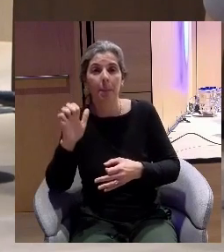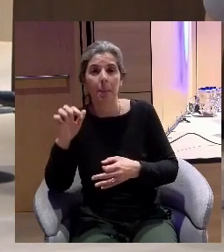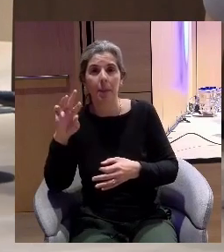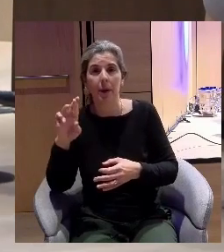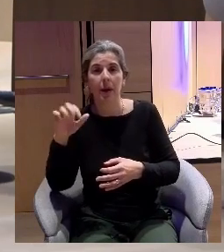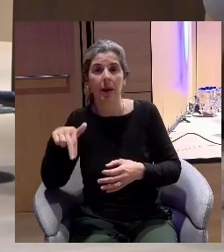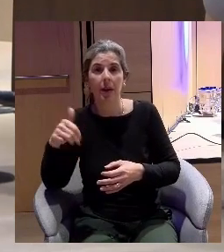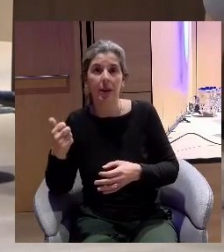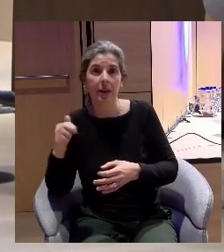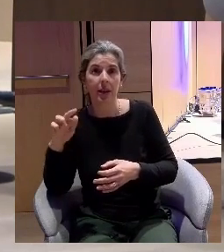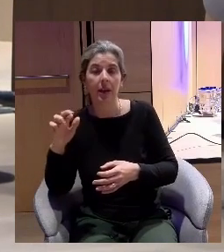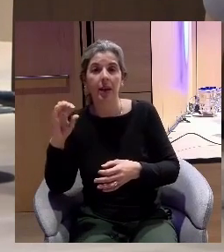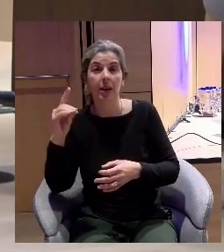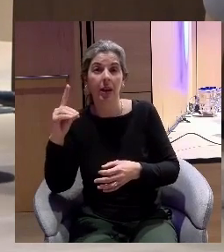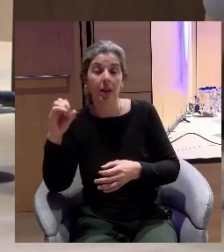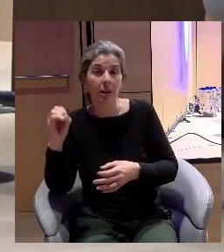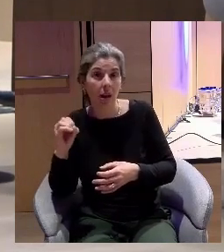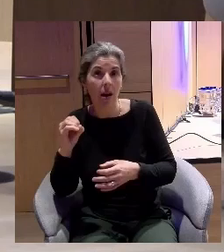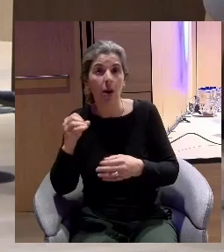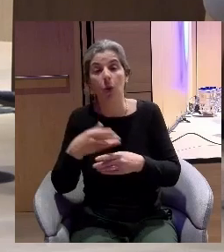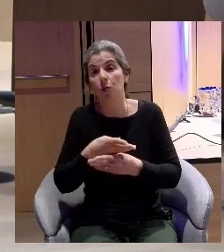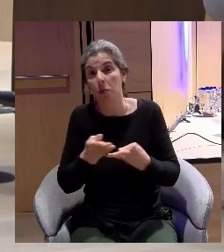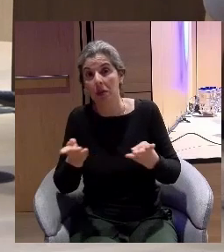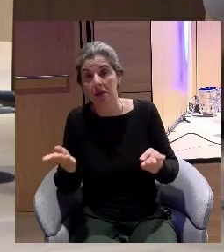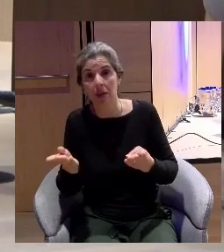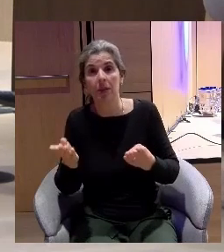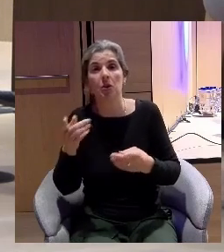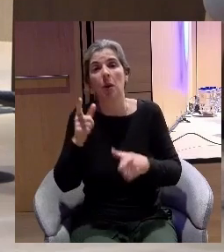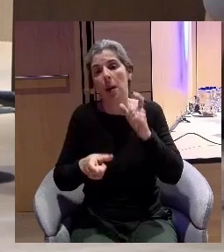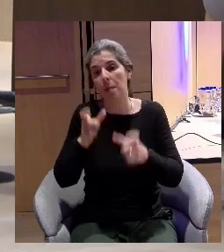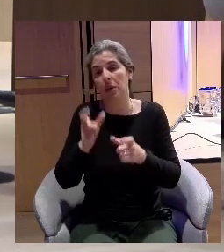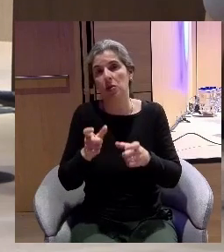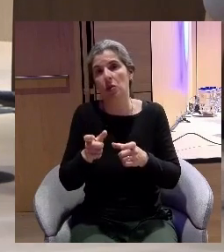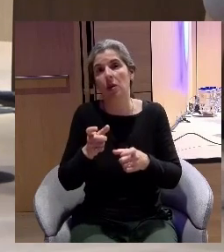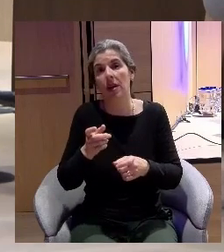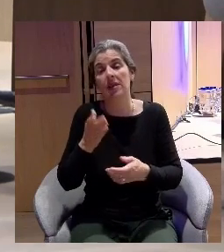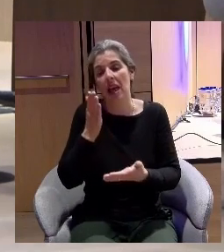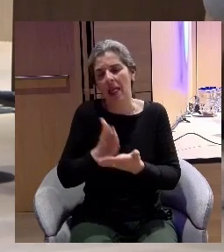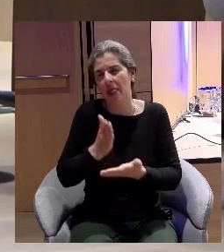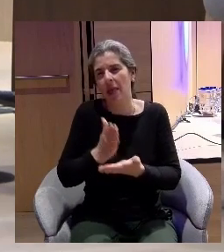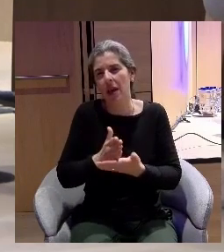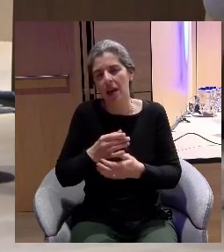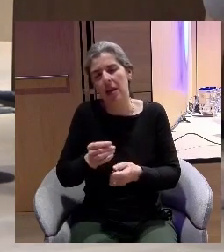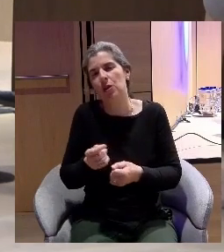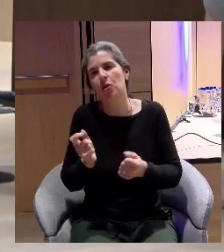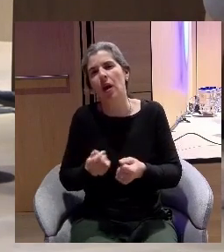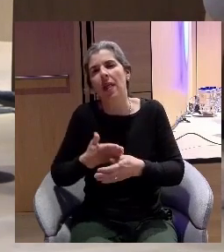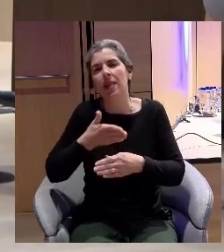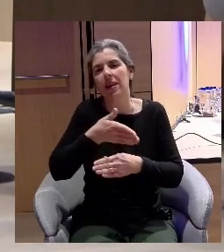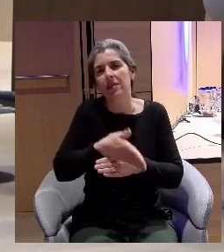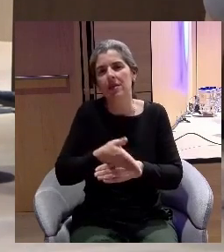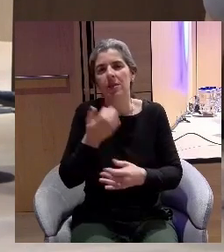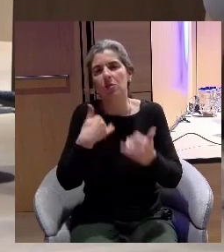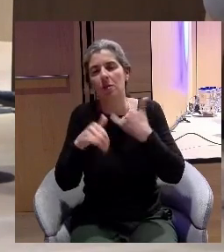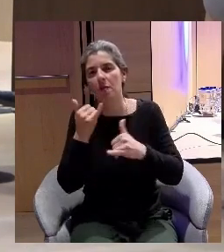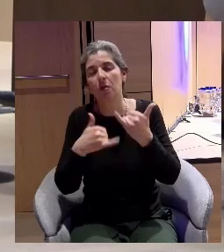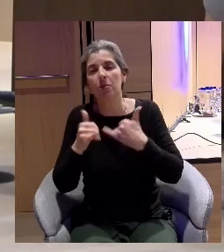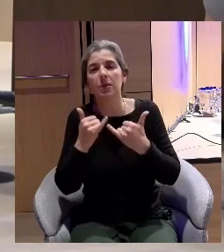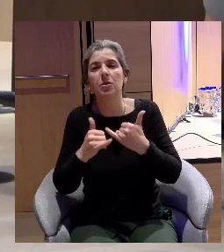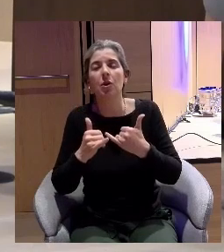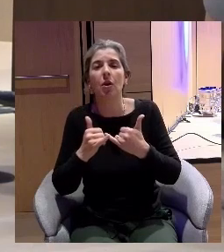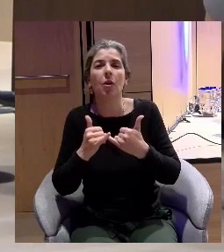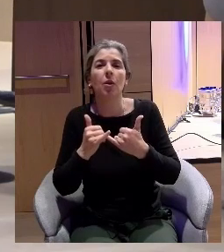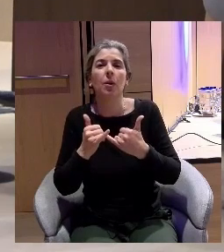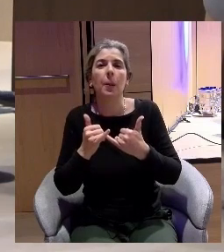el derecho a través de los mecanismos de transparencia pasiva y aquellos que